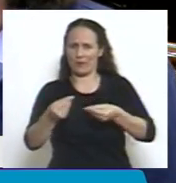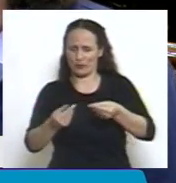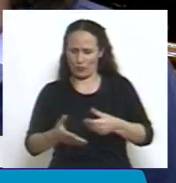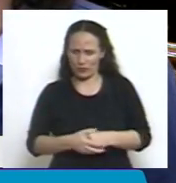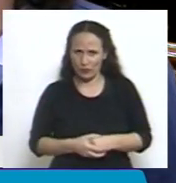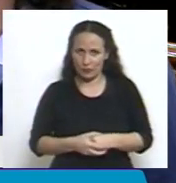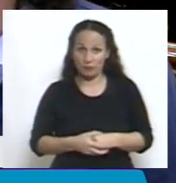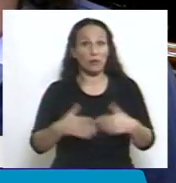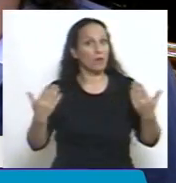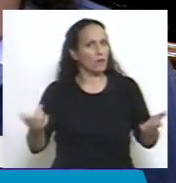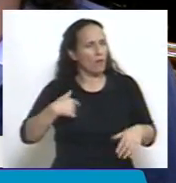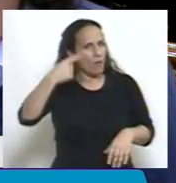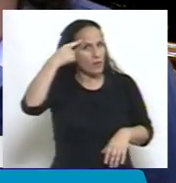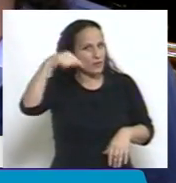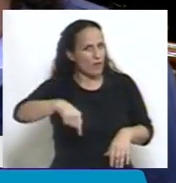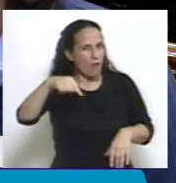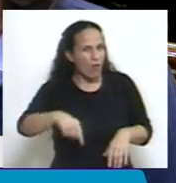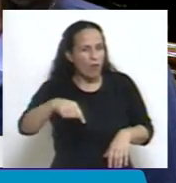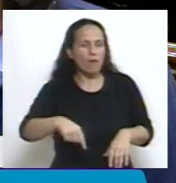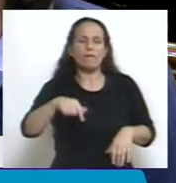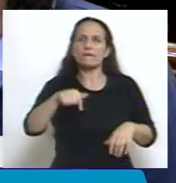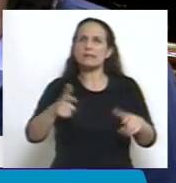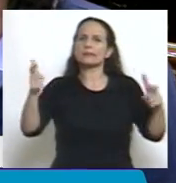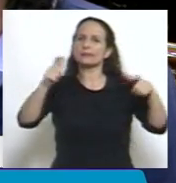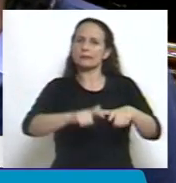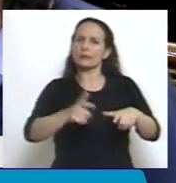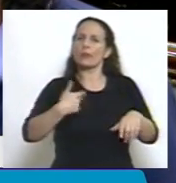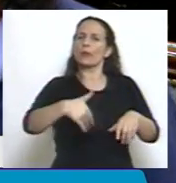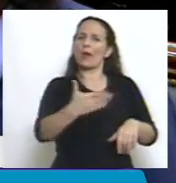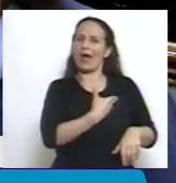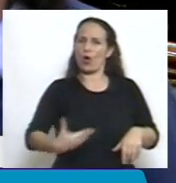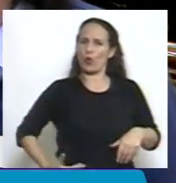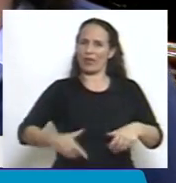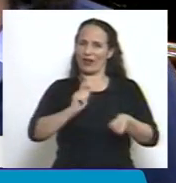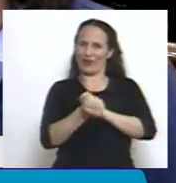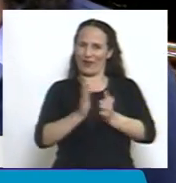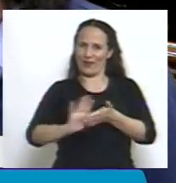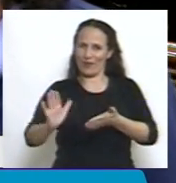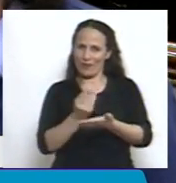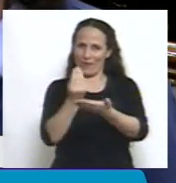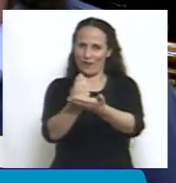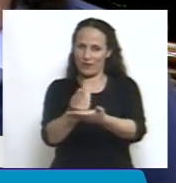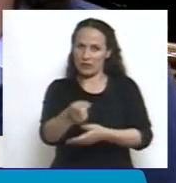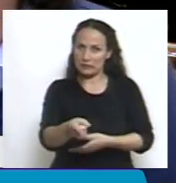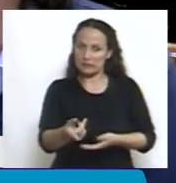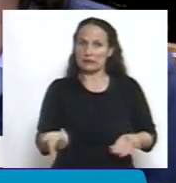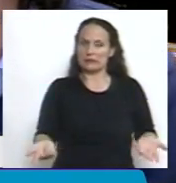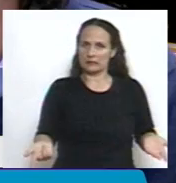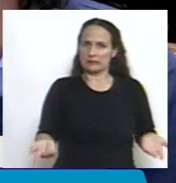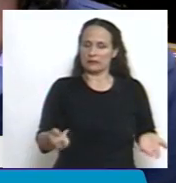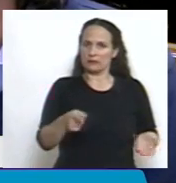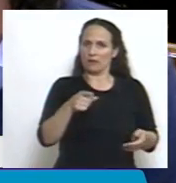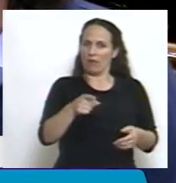cuando estamos en vísperas de un cambio de administración, es casi emblemática de lo que ha sido la discusión del